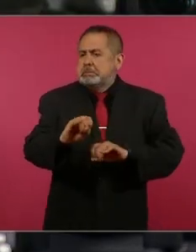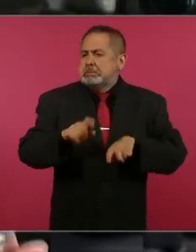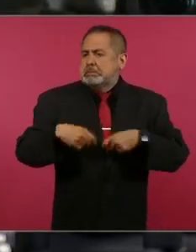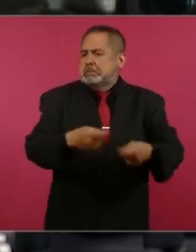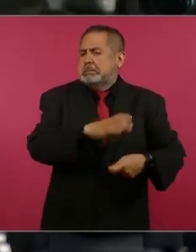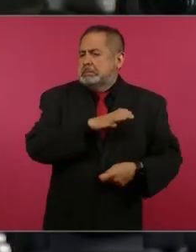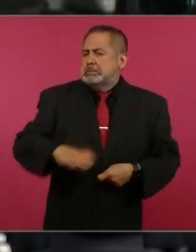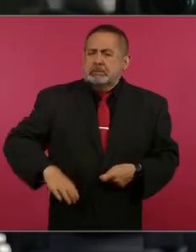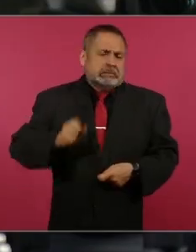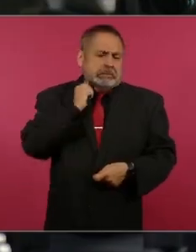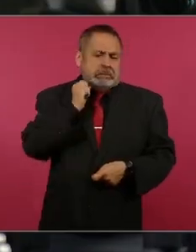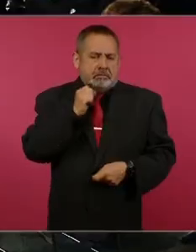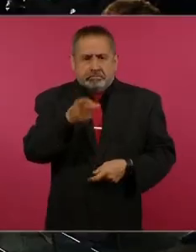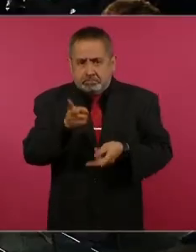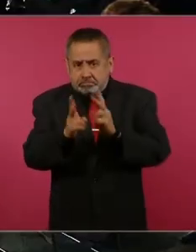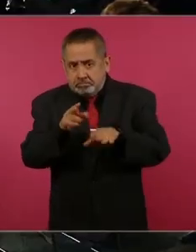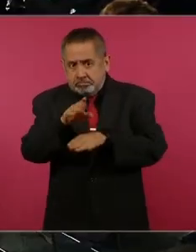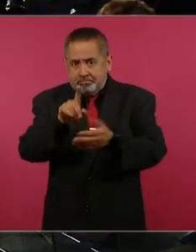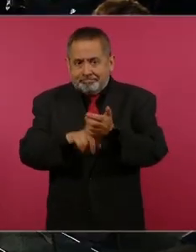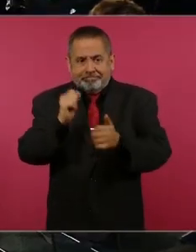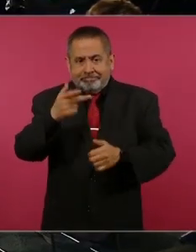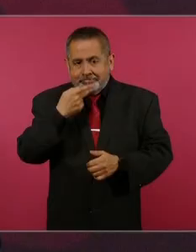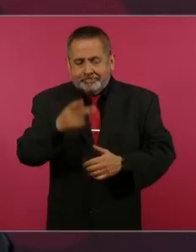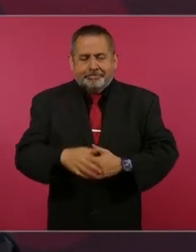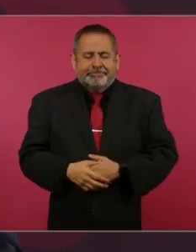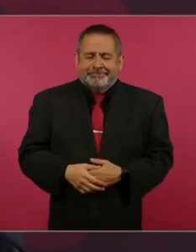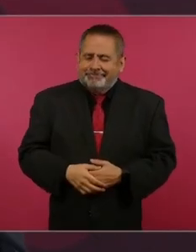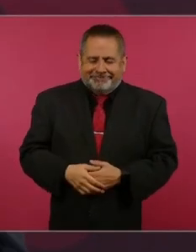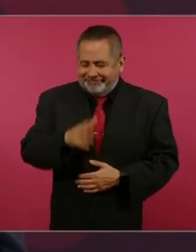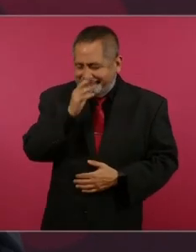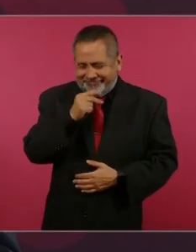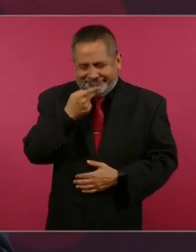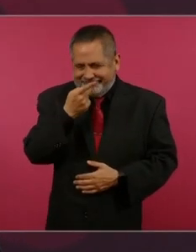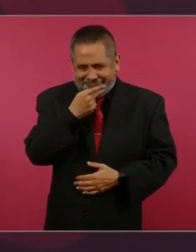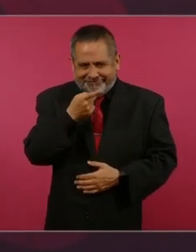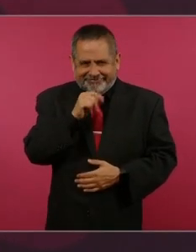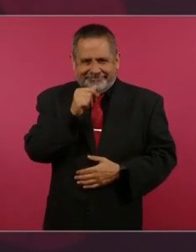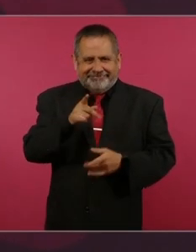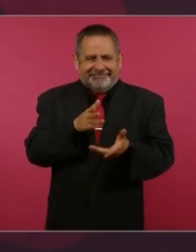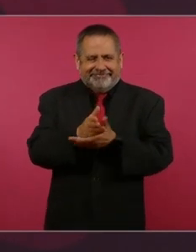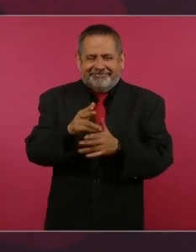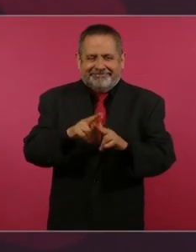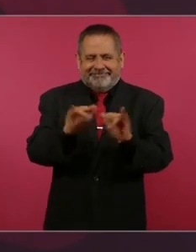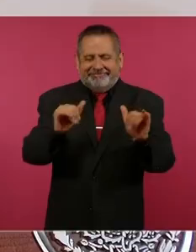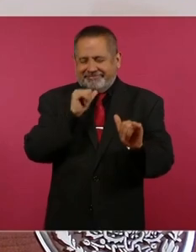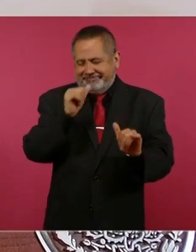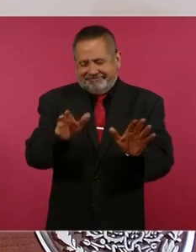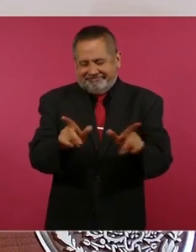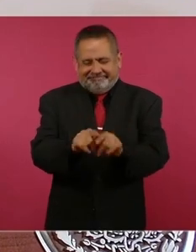si usted puede comentar algo. Gracias. No, nada. No me meto en eso.